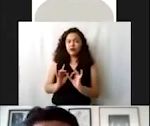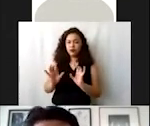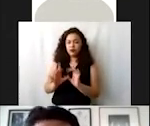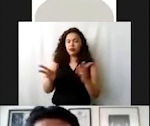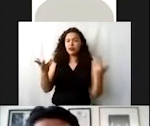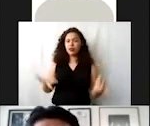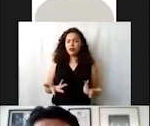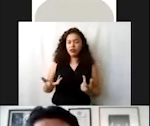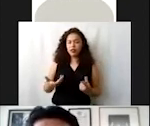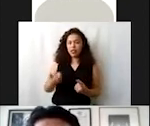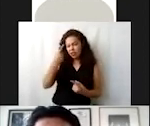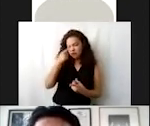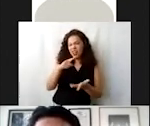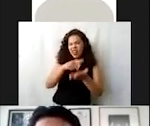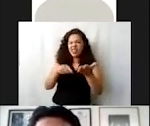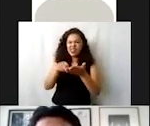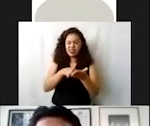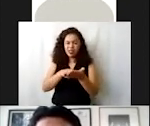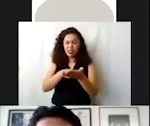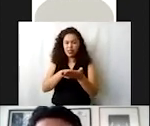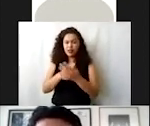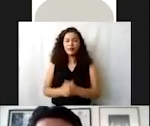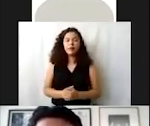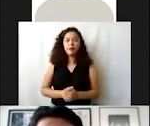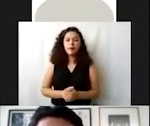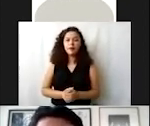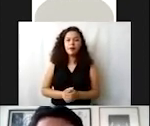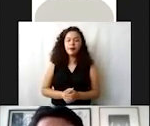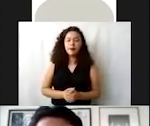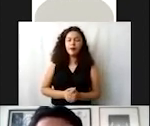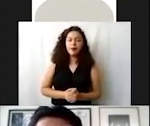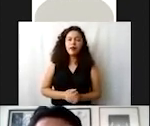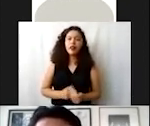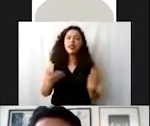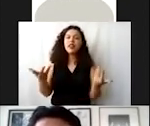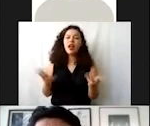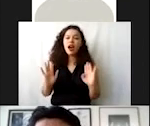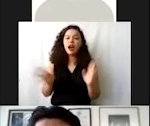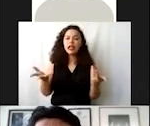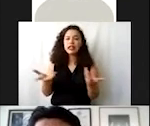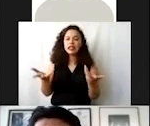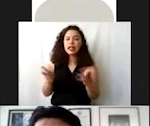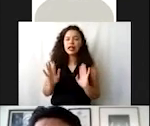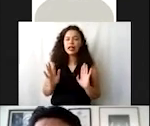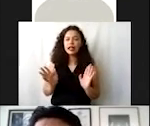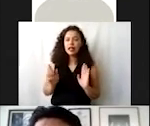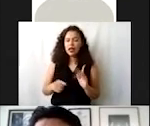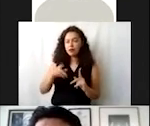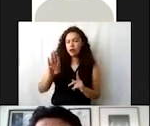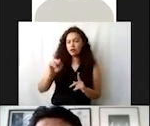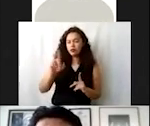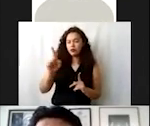de revocación. El recurso de revocación ya se hace a través de buzón